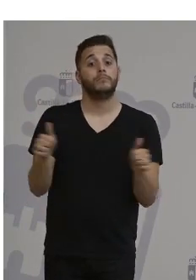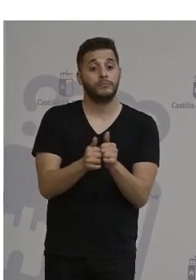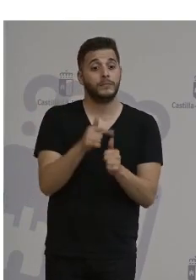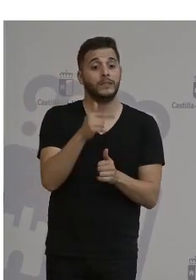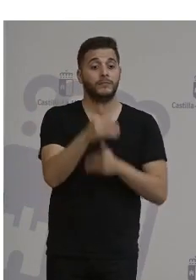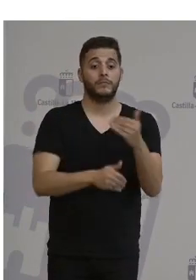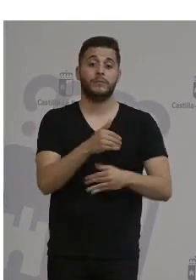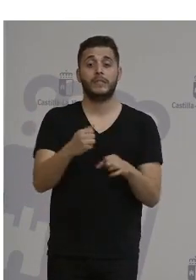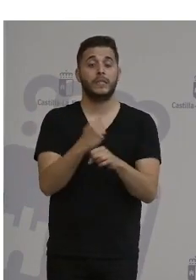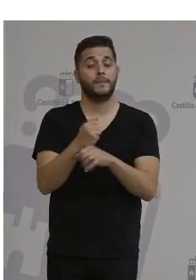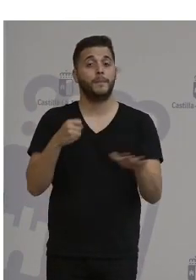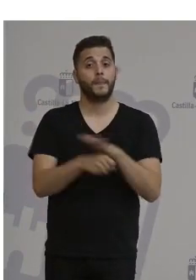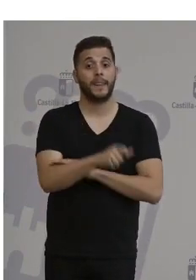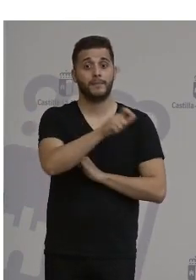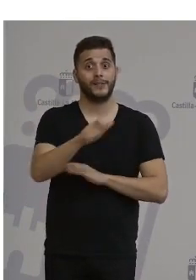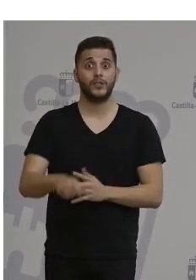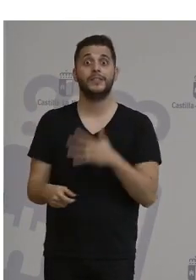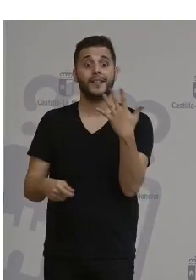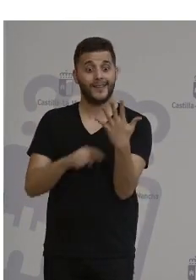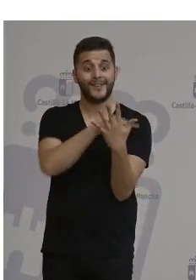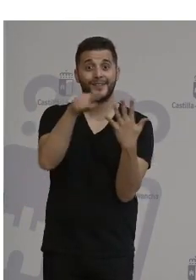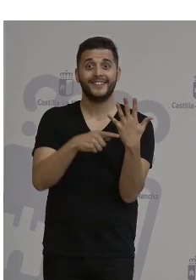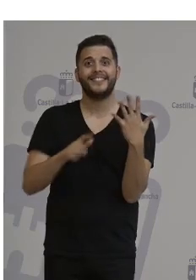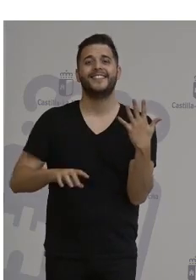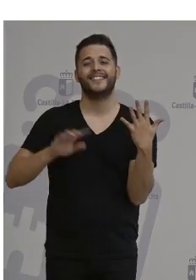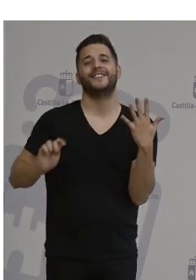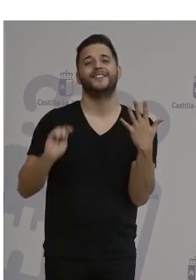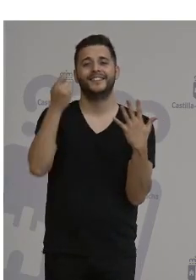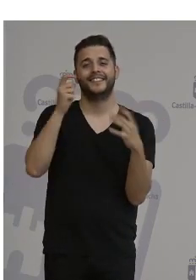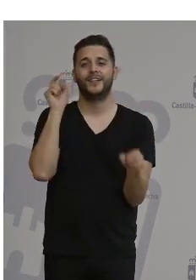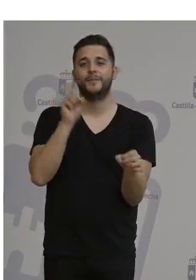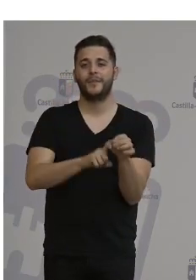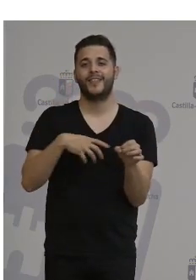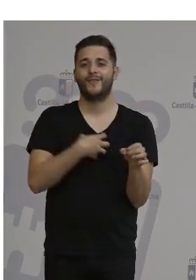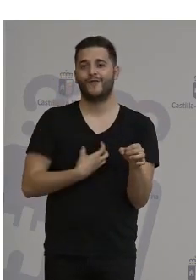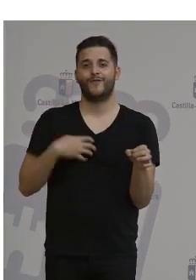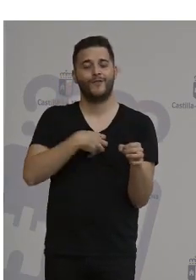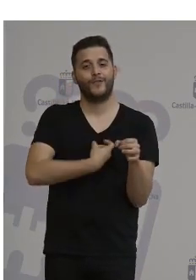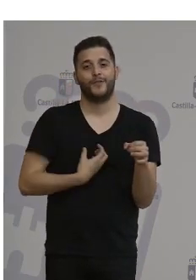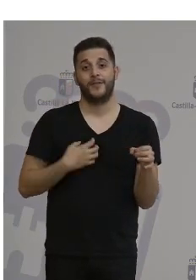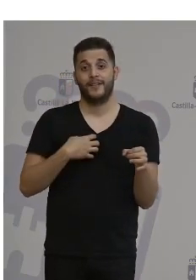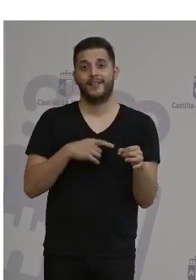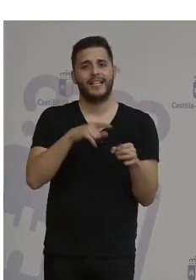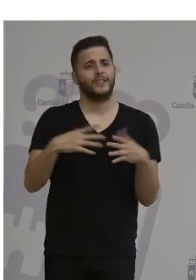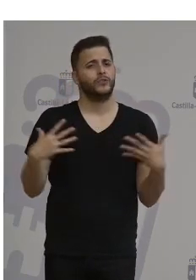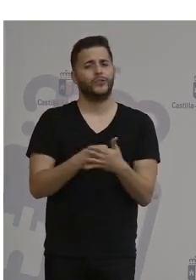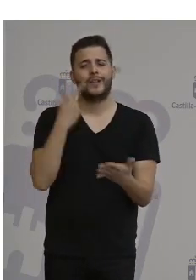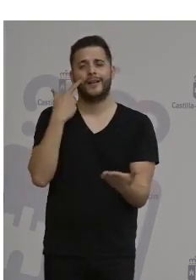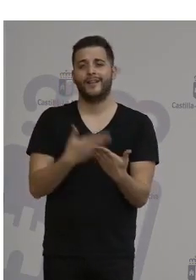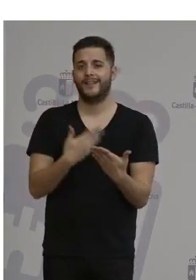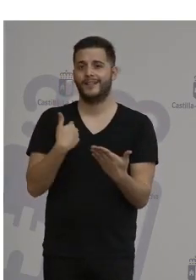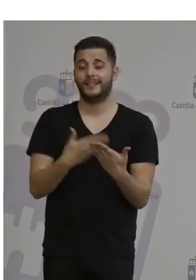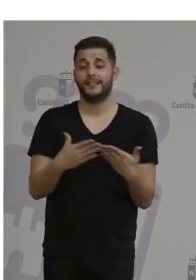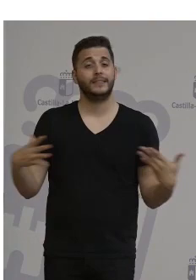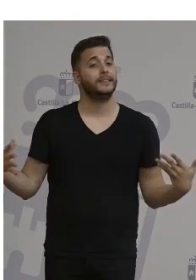inclusión laboral de estas cinco personas que lograron acceder a una plaza de funcionaria o funcionario con todas las garantías y con